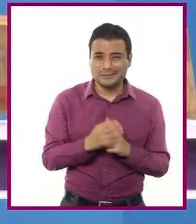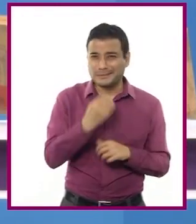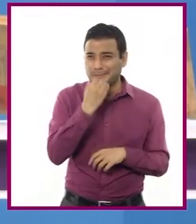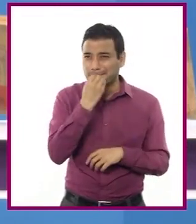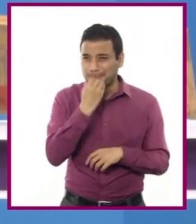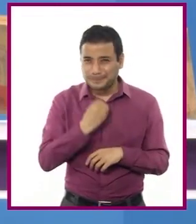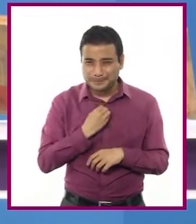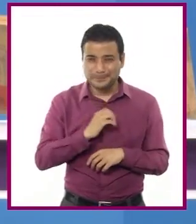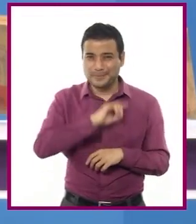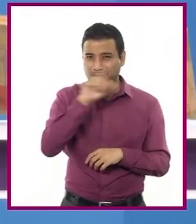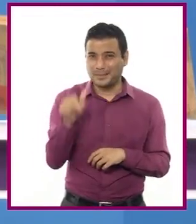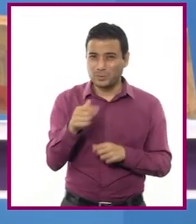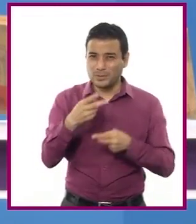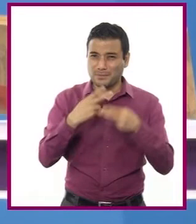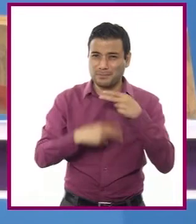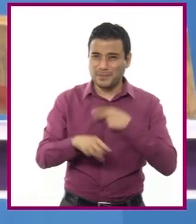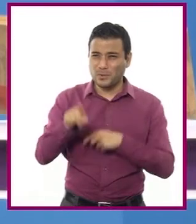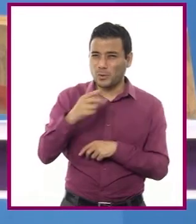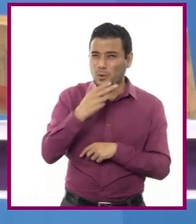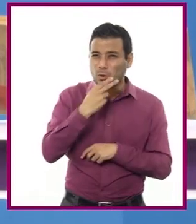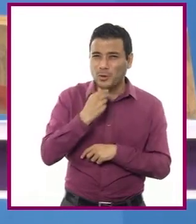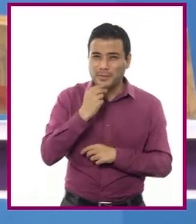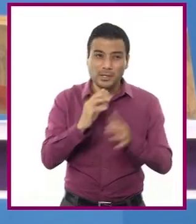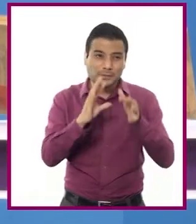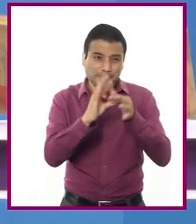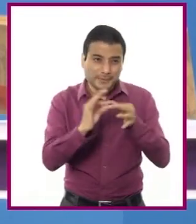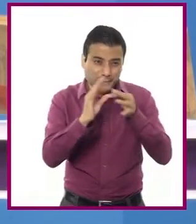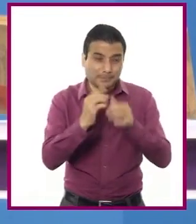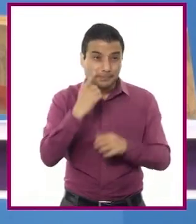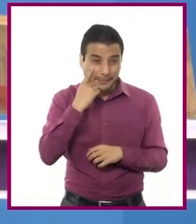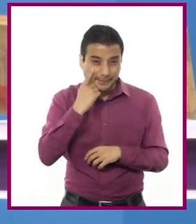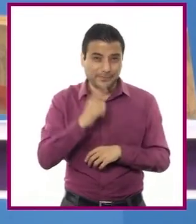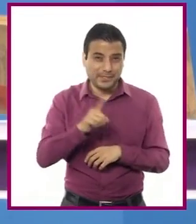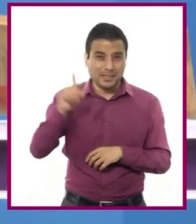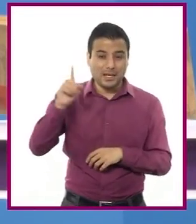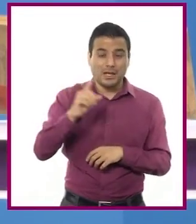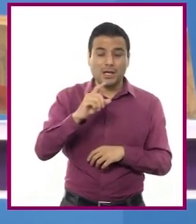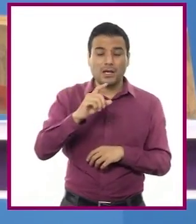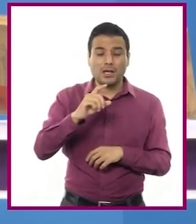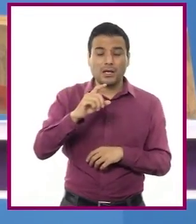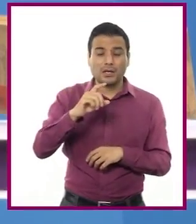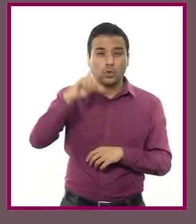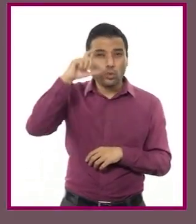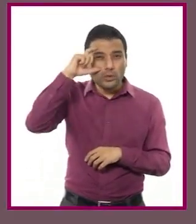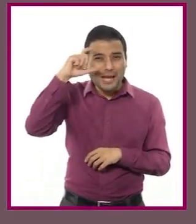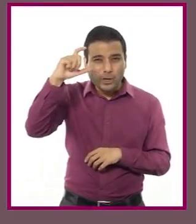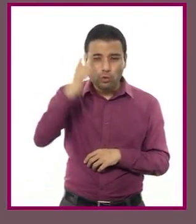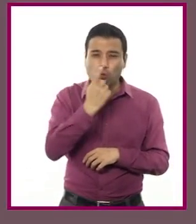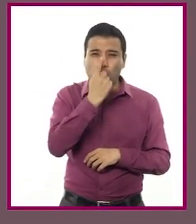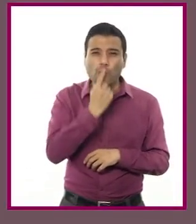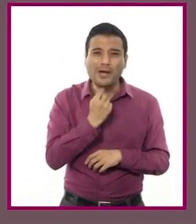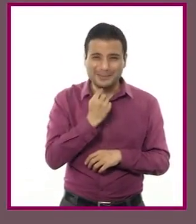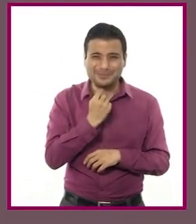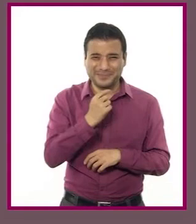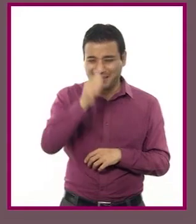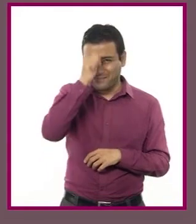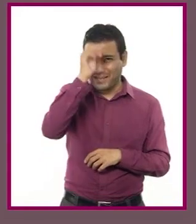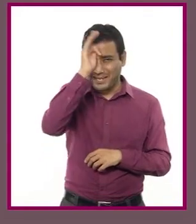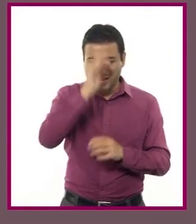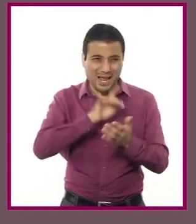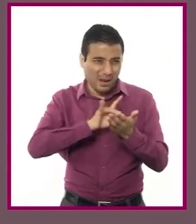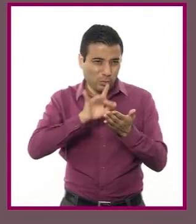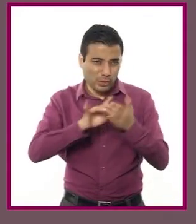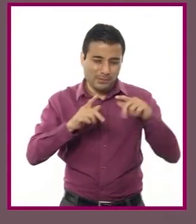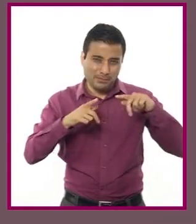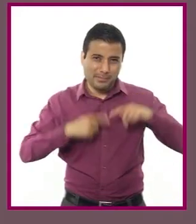nos contó sobre la Media Luna Roja Afgana, que ayuda a las familias indigentes. Vinieron a examinar